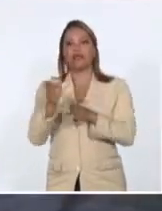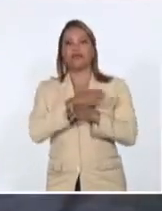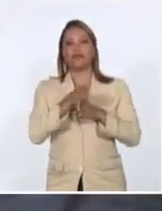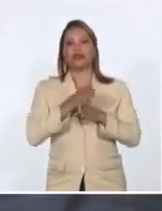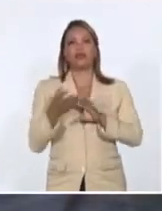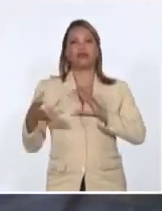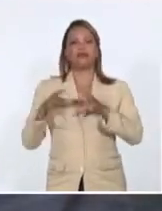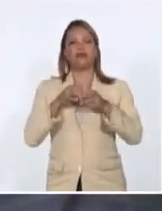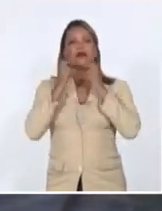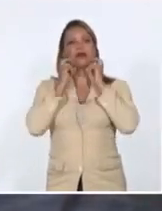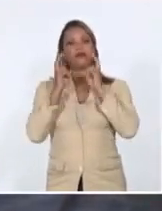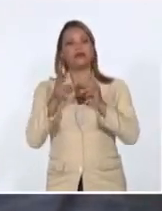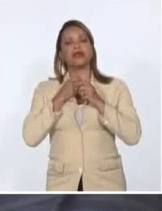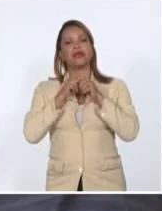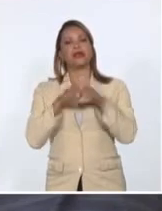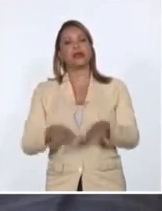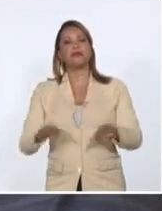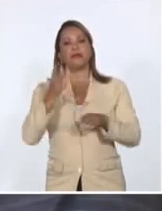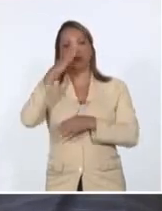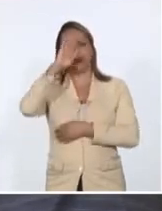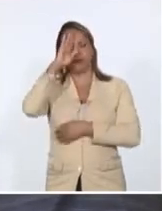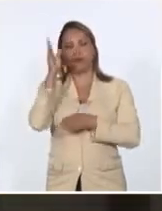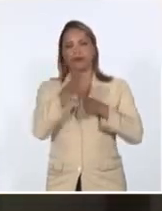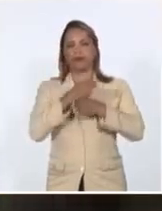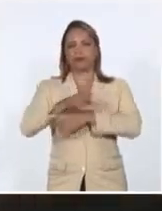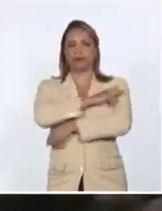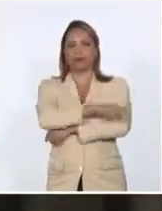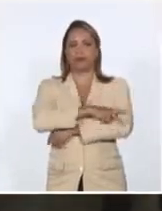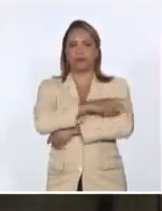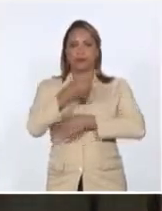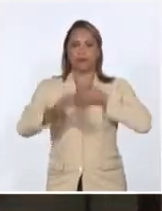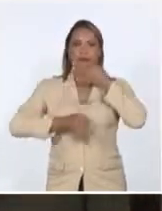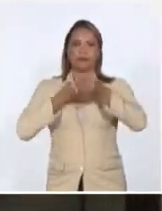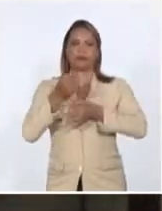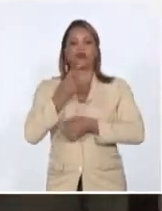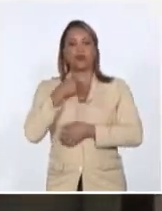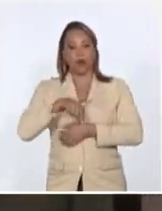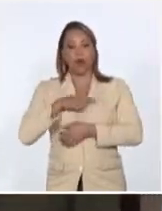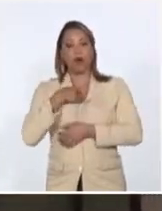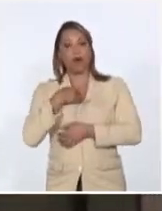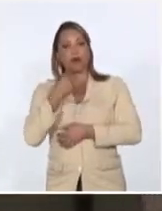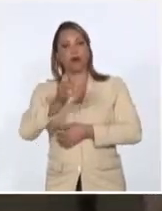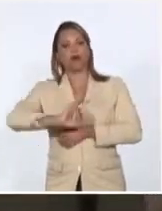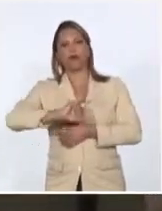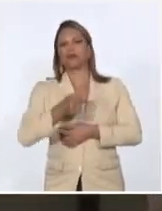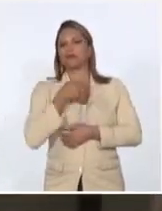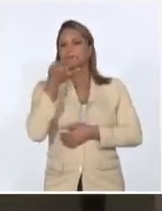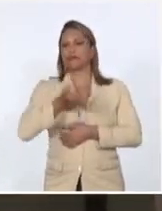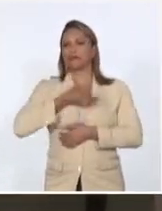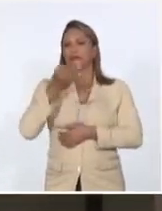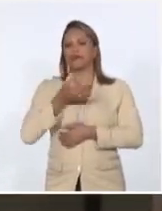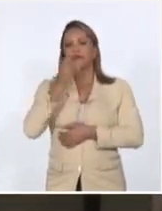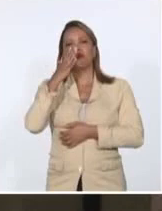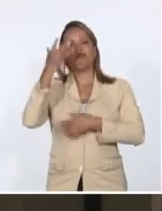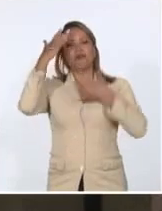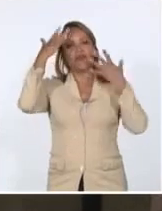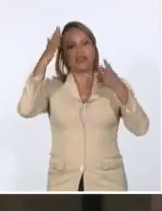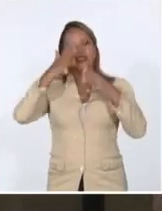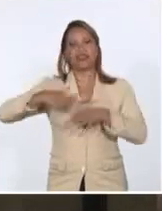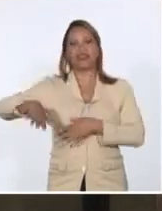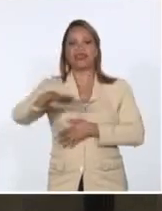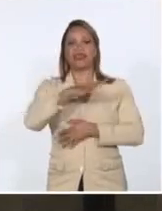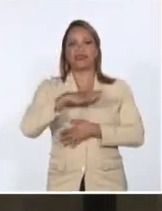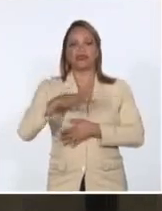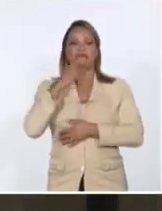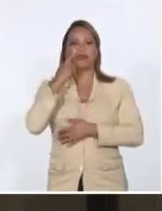son ejemplo en la región y en el mundo. Me siento obligado sobre todo a expresar una felicitación, un